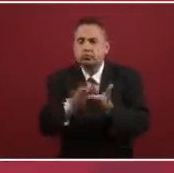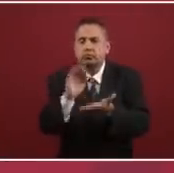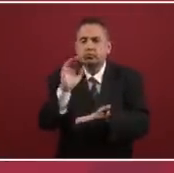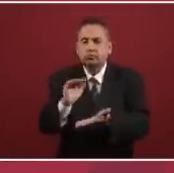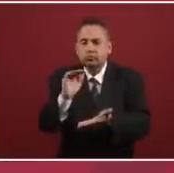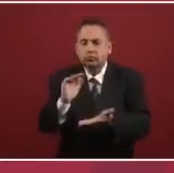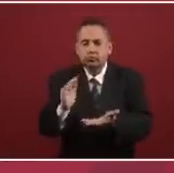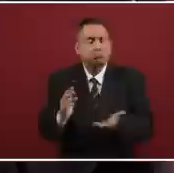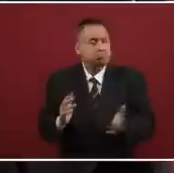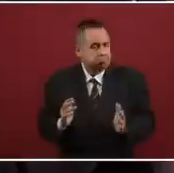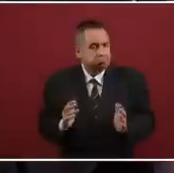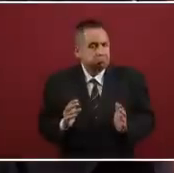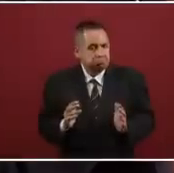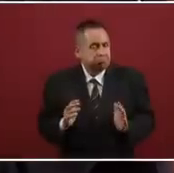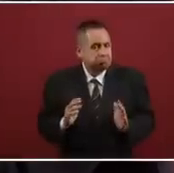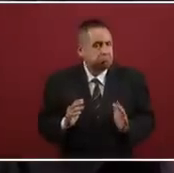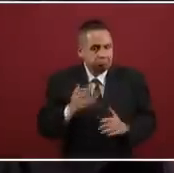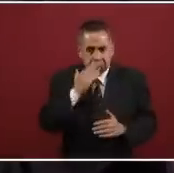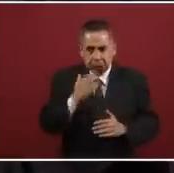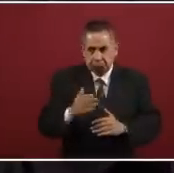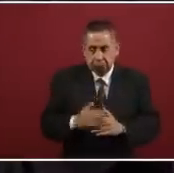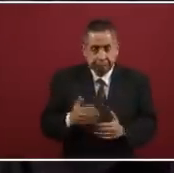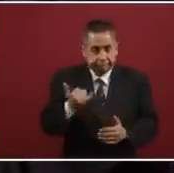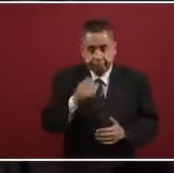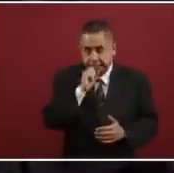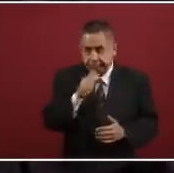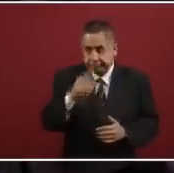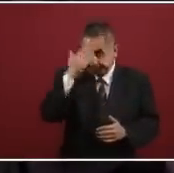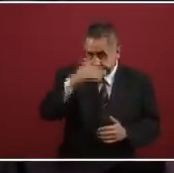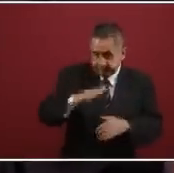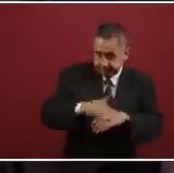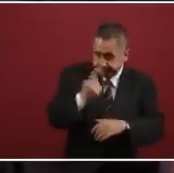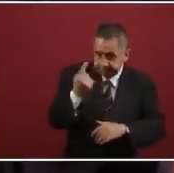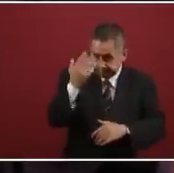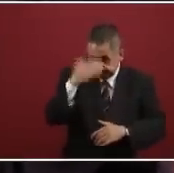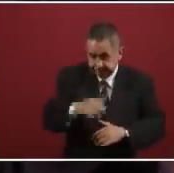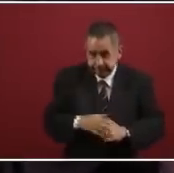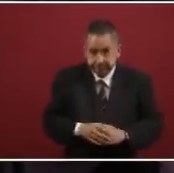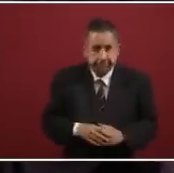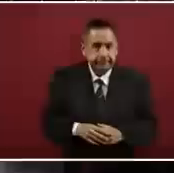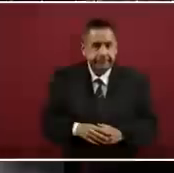inflación. ¿Y saben por qué?